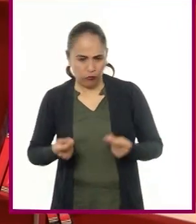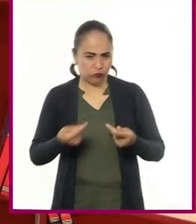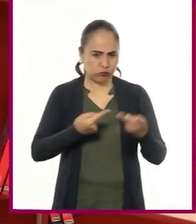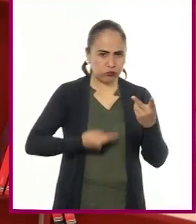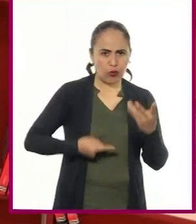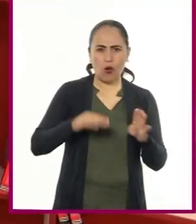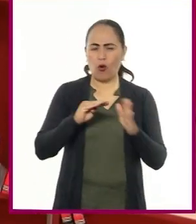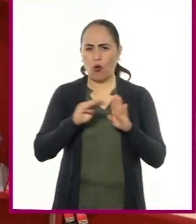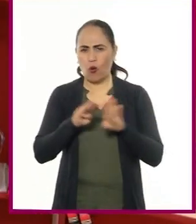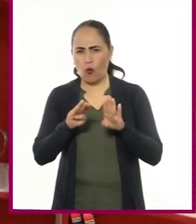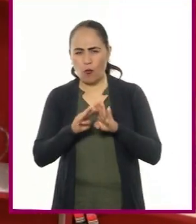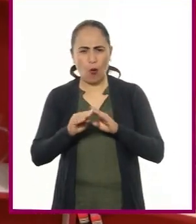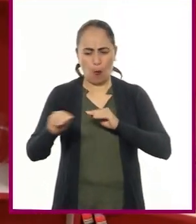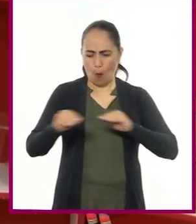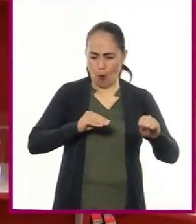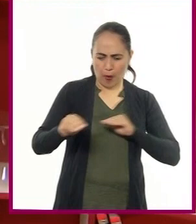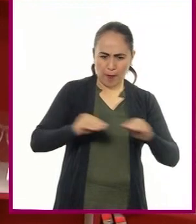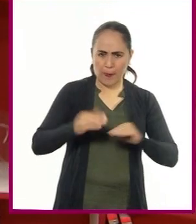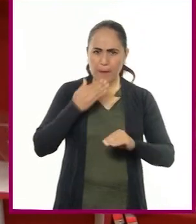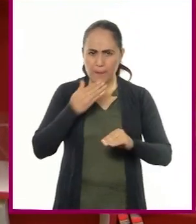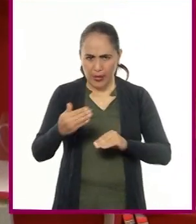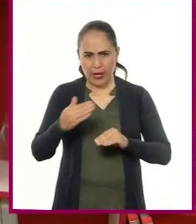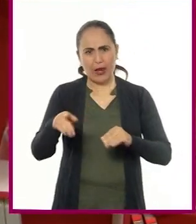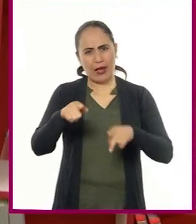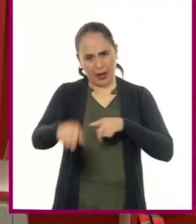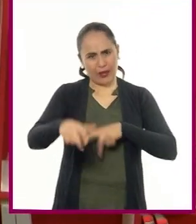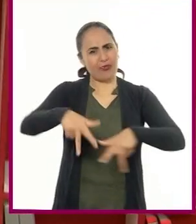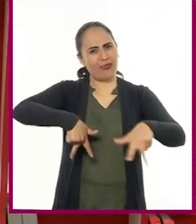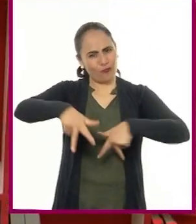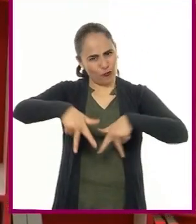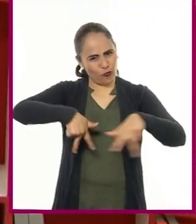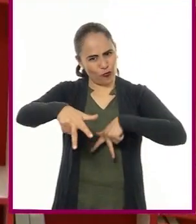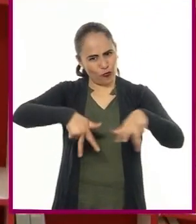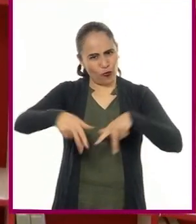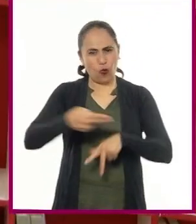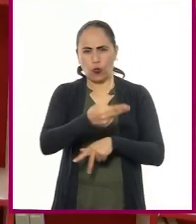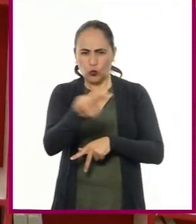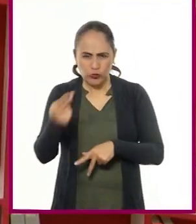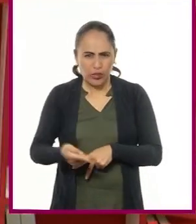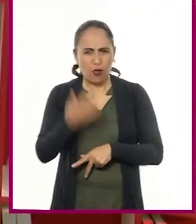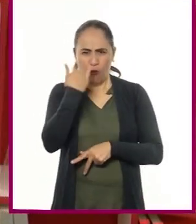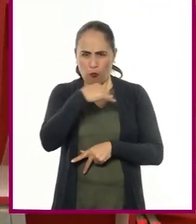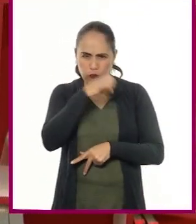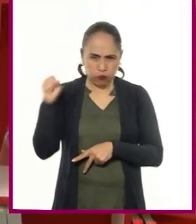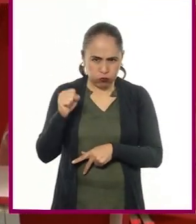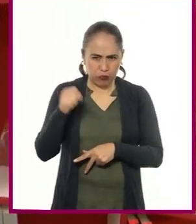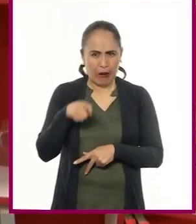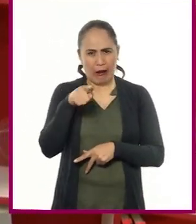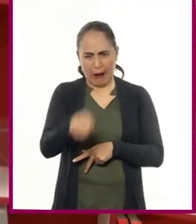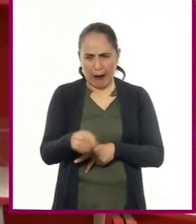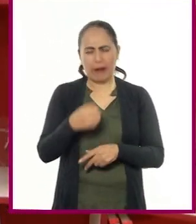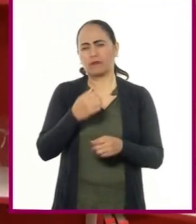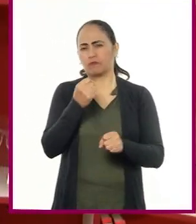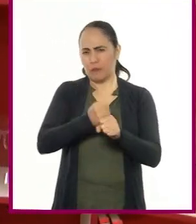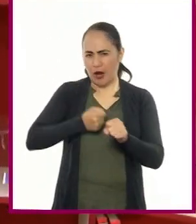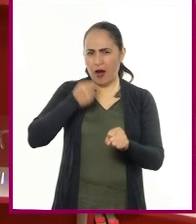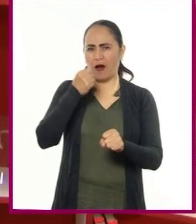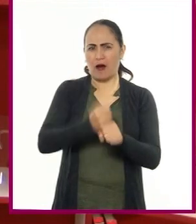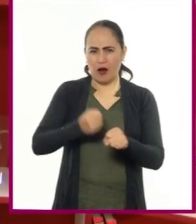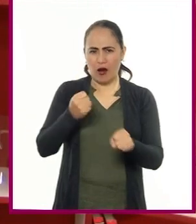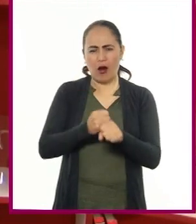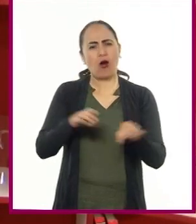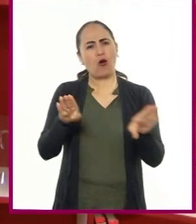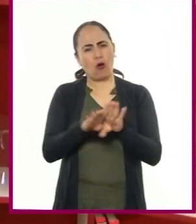diseñar alternativas motrices vinculadas al fútbol, con el propósito de demostrar su potencial y hacer su práctica viable con los espacios